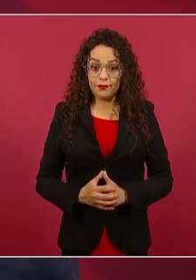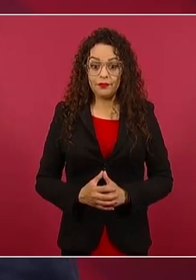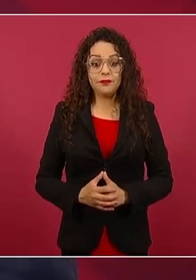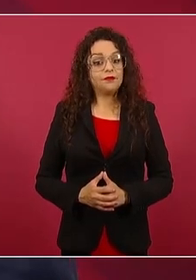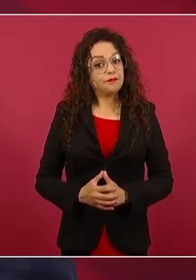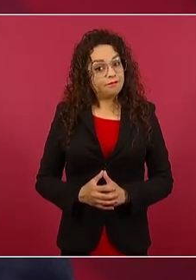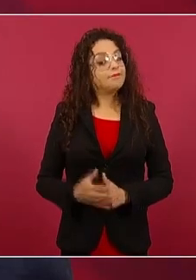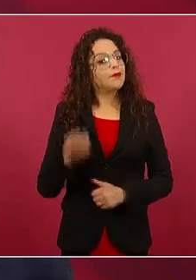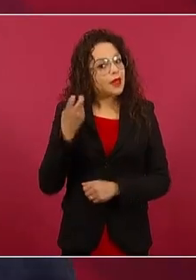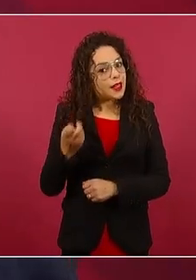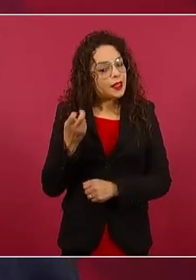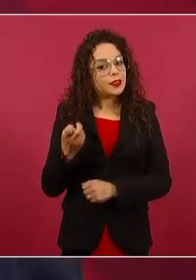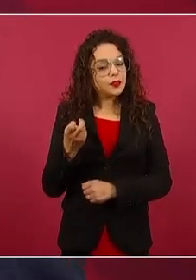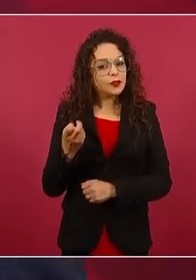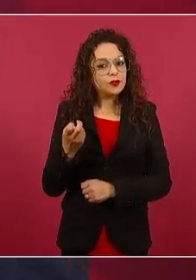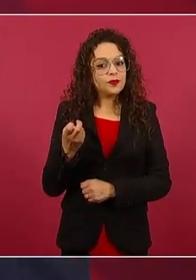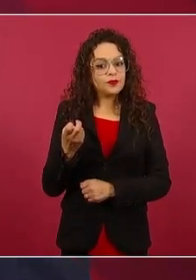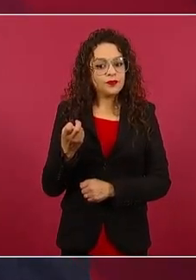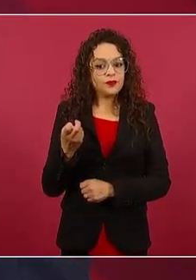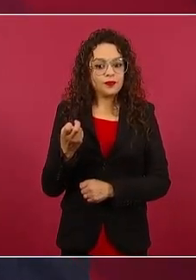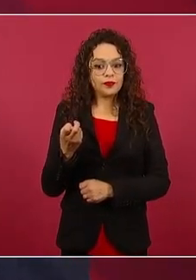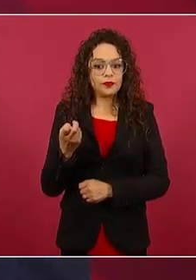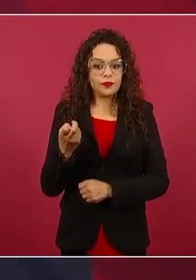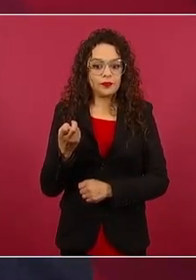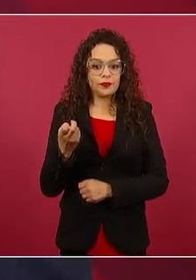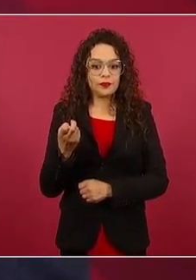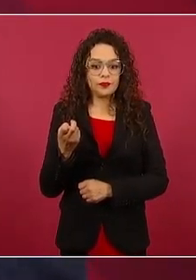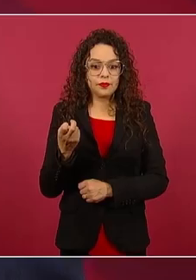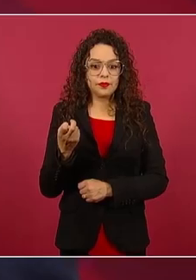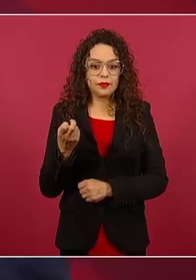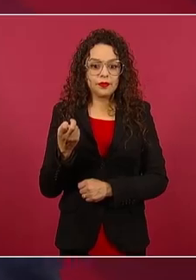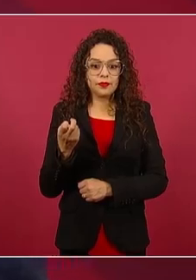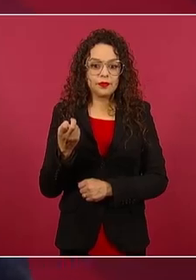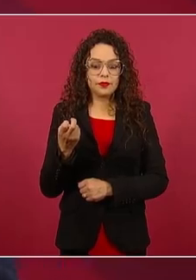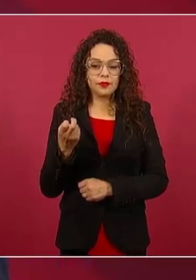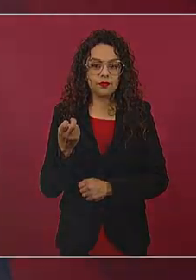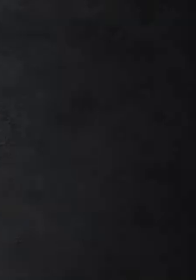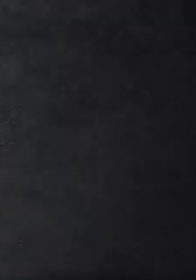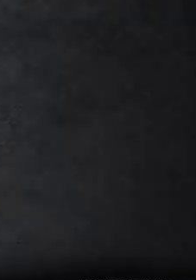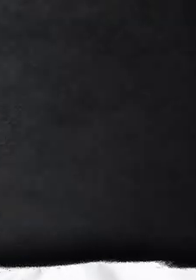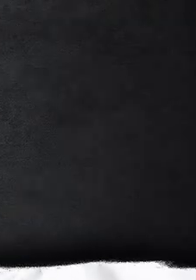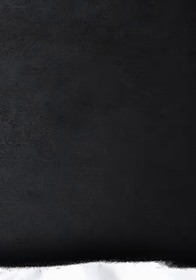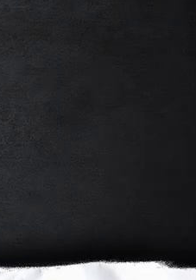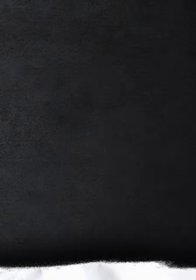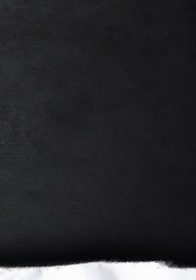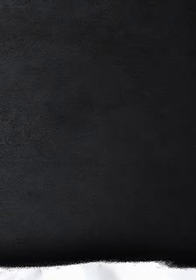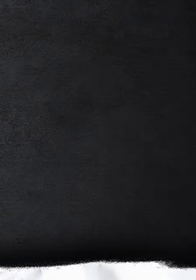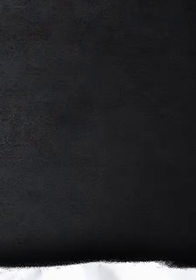Entonces, todo esto es lo que está cambiando y va a seguir cambiando.